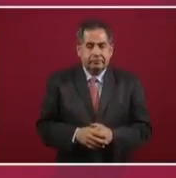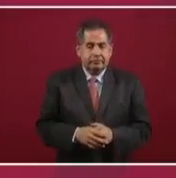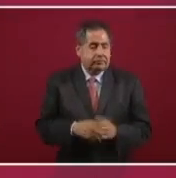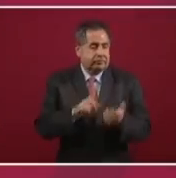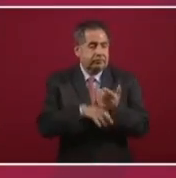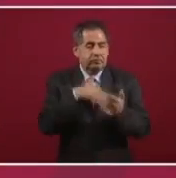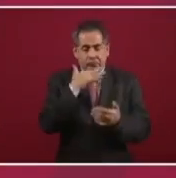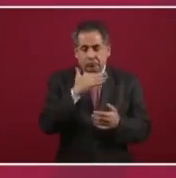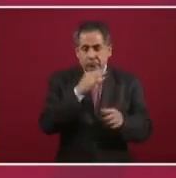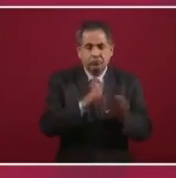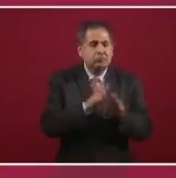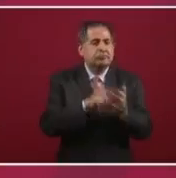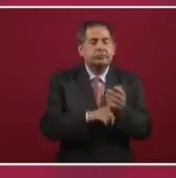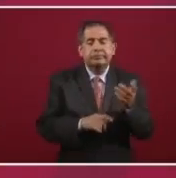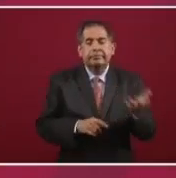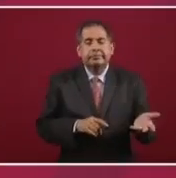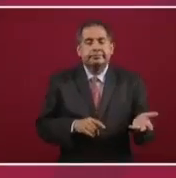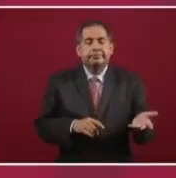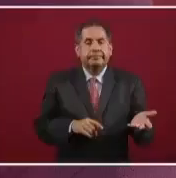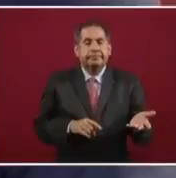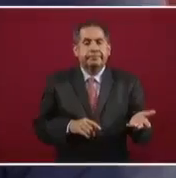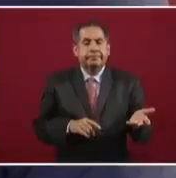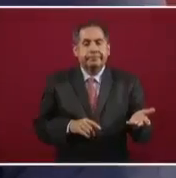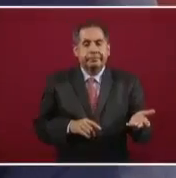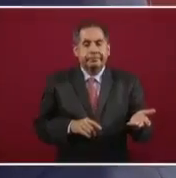En lo que